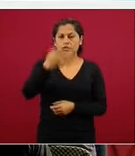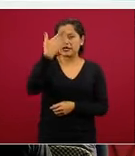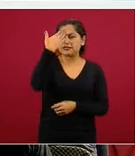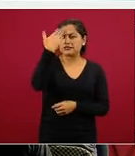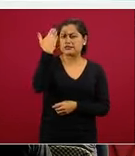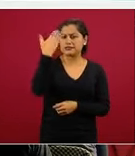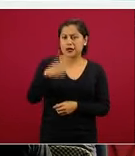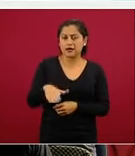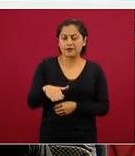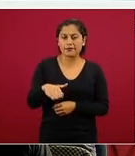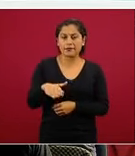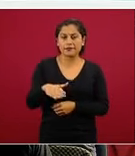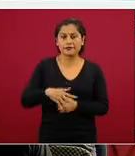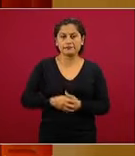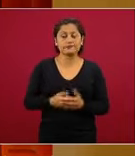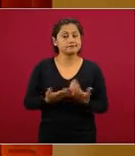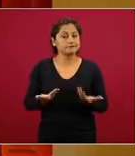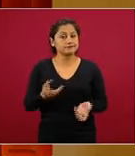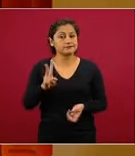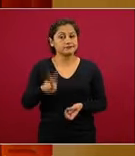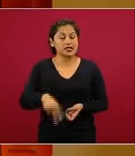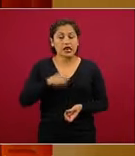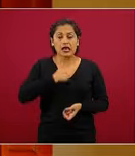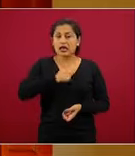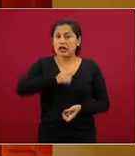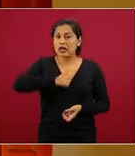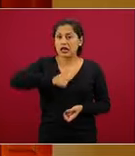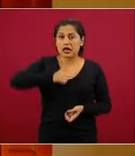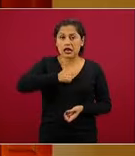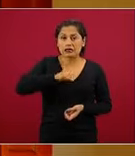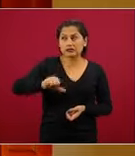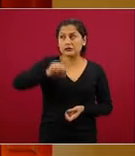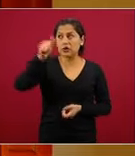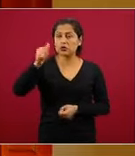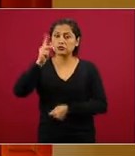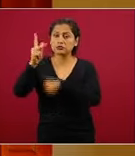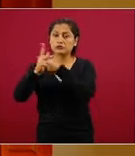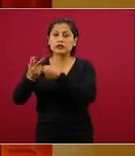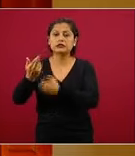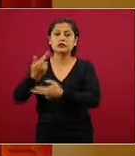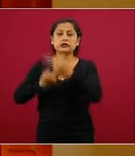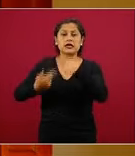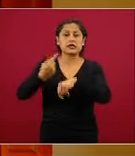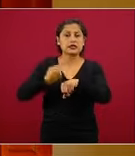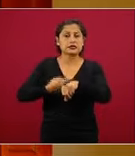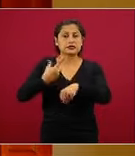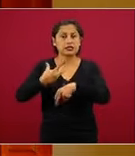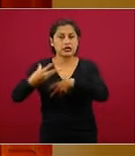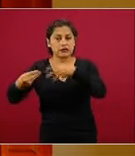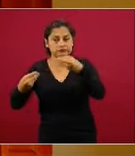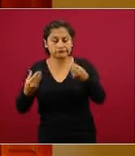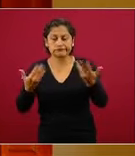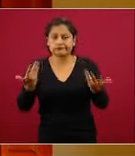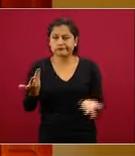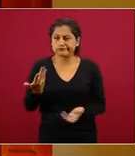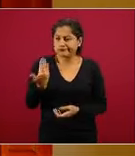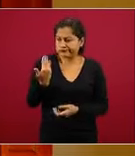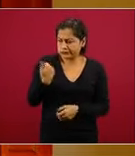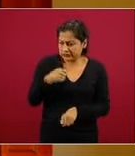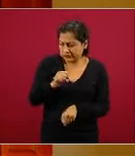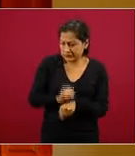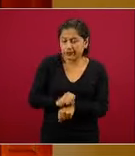mexicana, desafortunadamente en otros países ya se experimentan rebrotes y desde hace varias semanas,